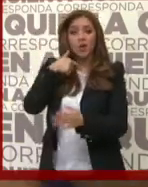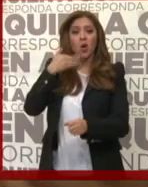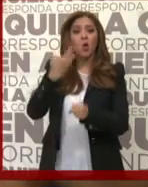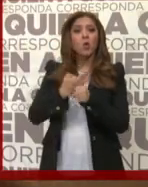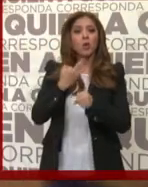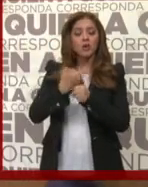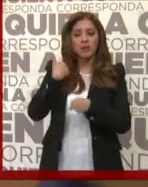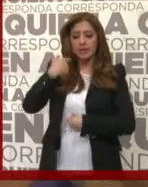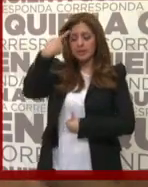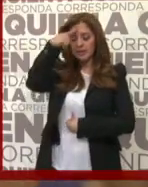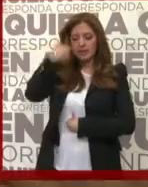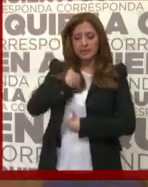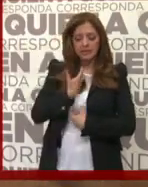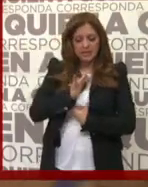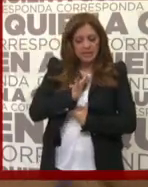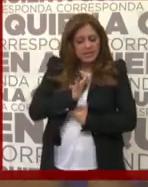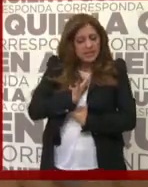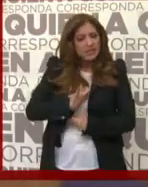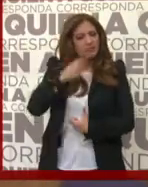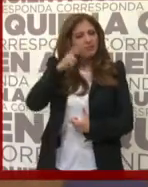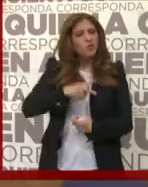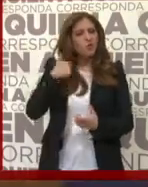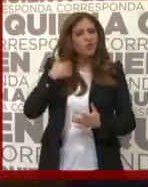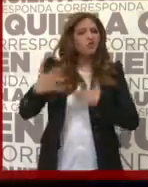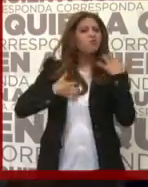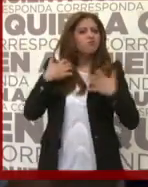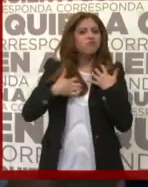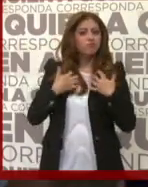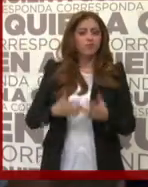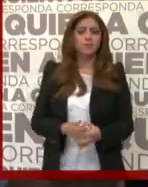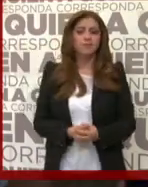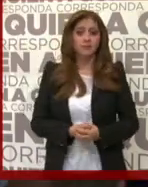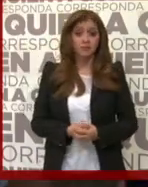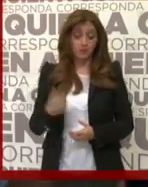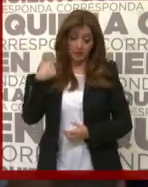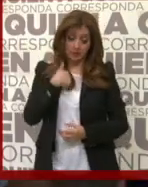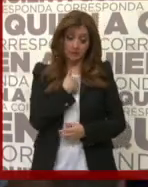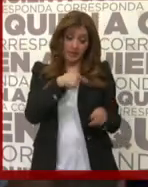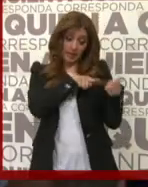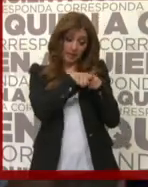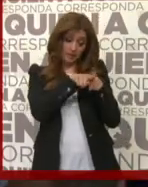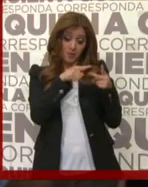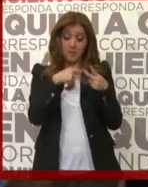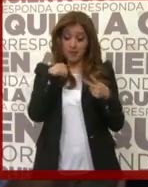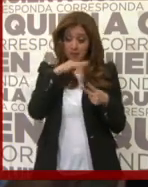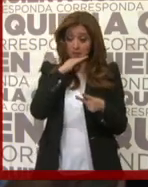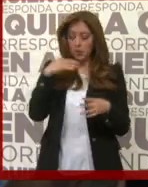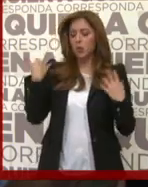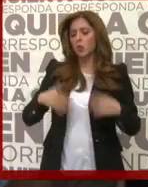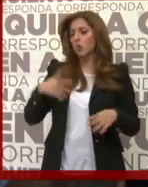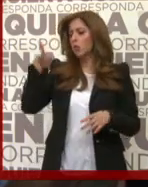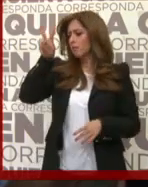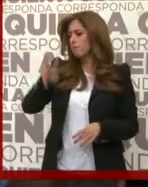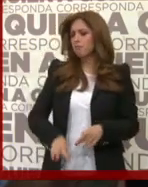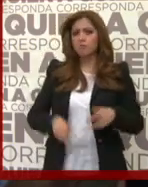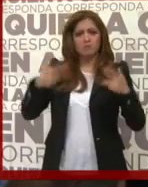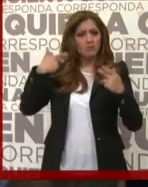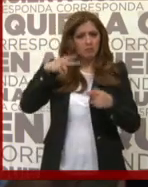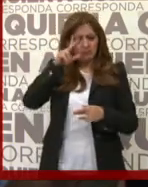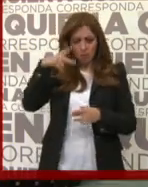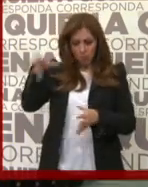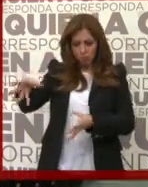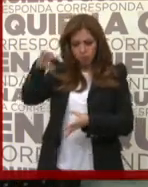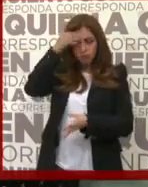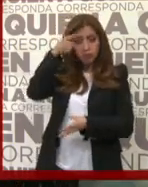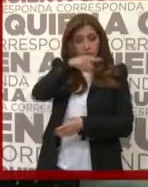Y eso me pegó mucho, me dolió demasiado. Para mi hermana y para mí es un ejemplo a seguir mi mamá, o sea, es una guerrera, una